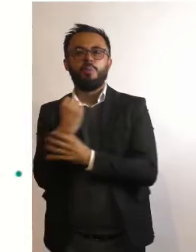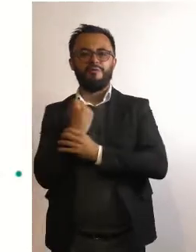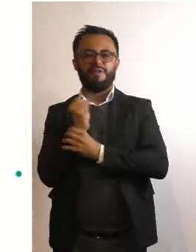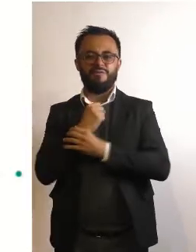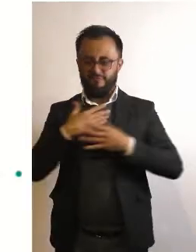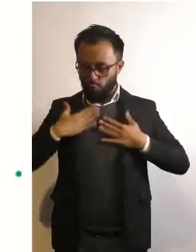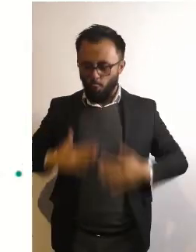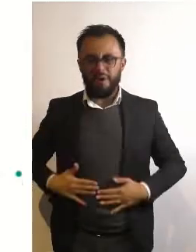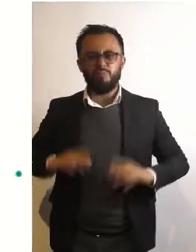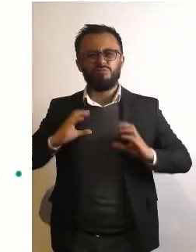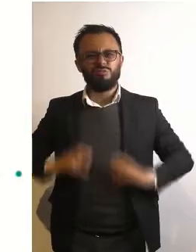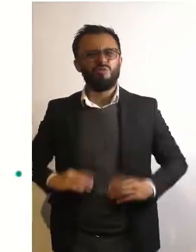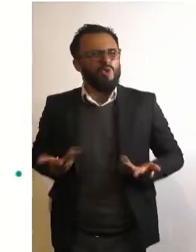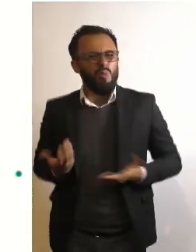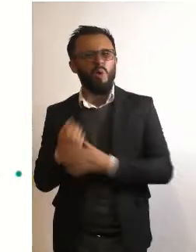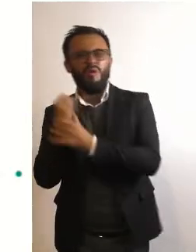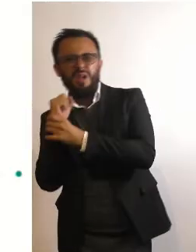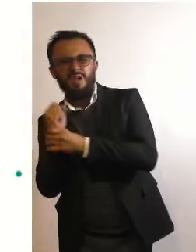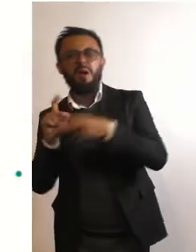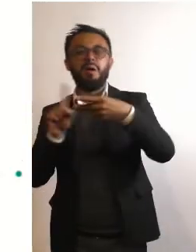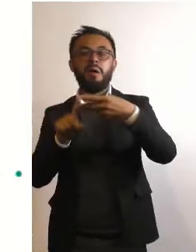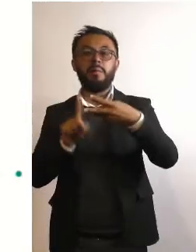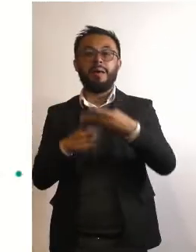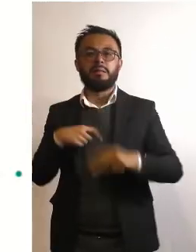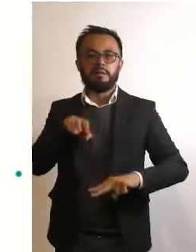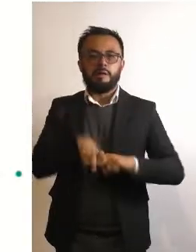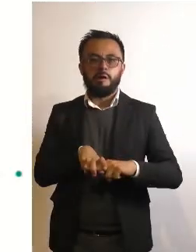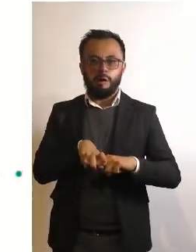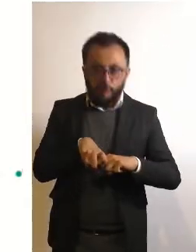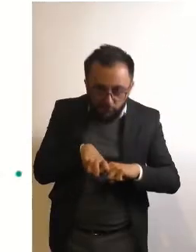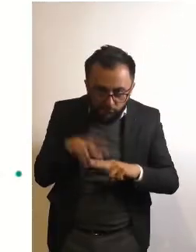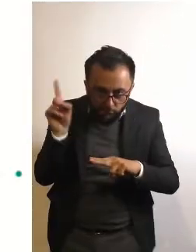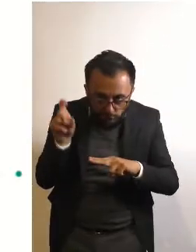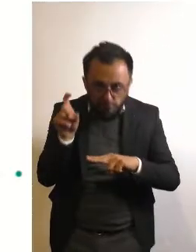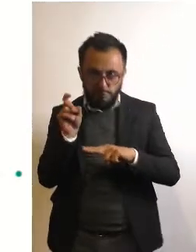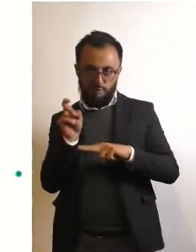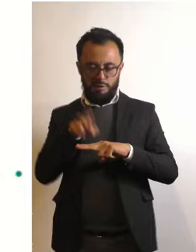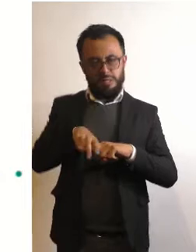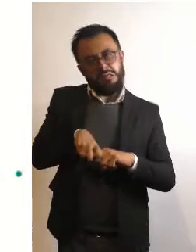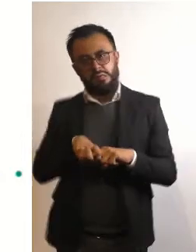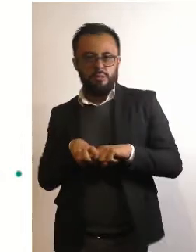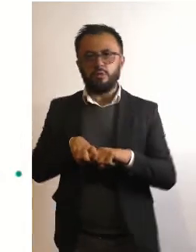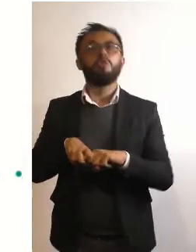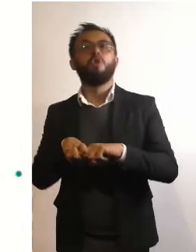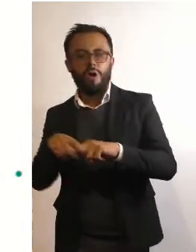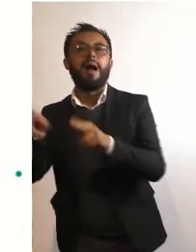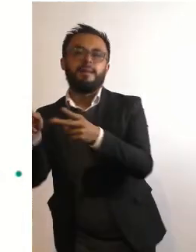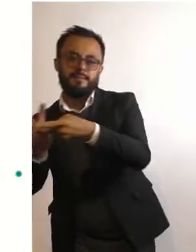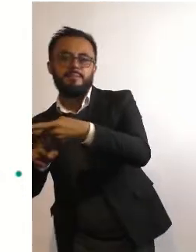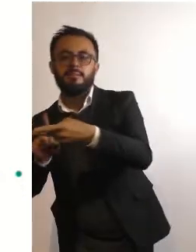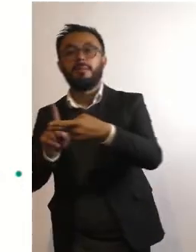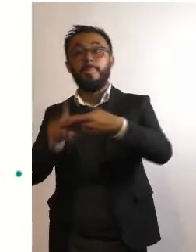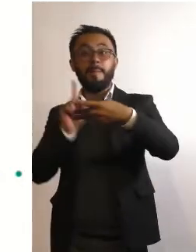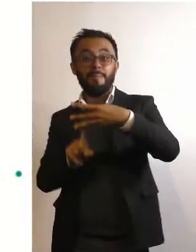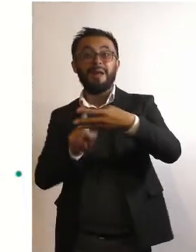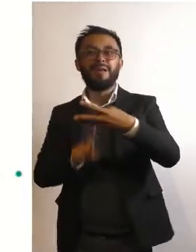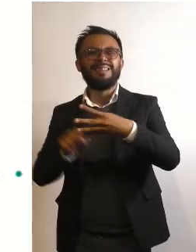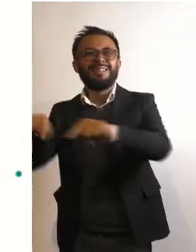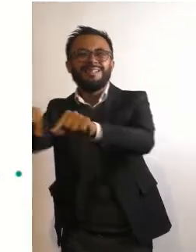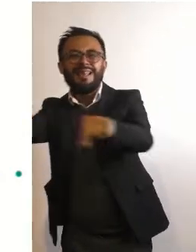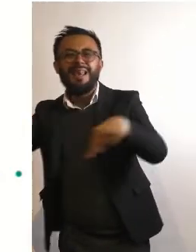laboratorio de ergonomía y pues va a estar también el laboratorio de cirugía